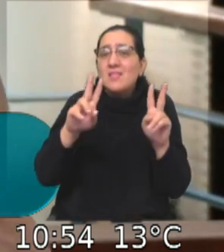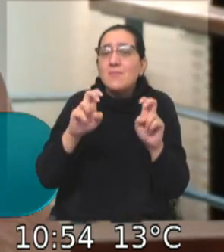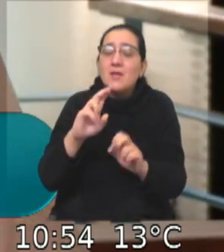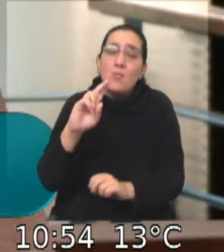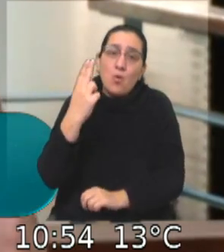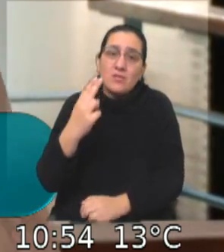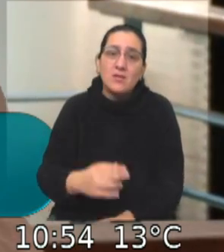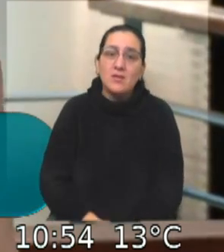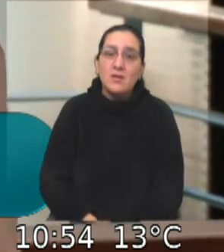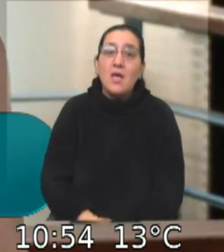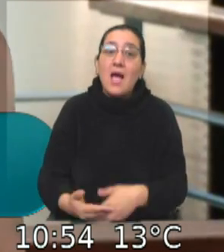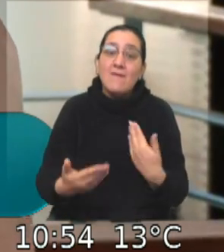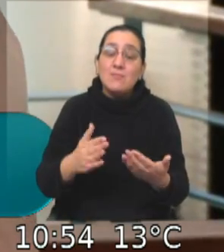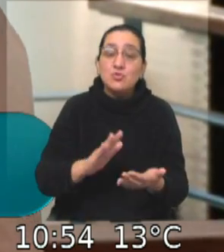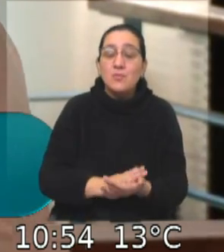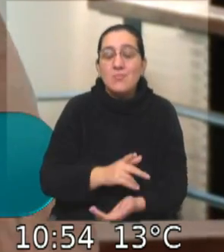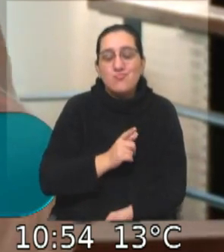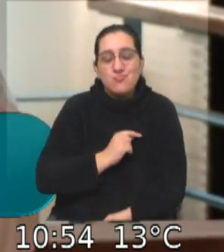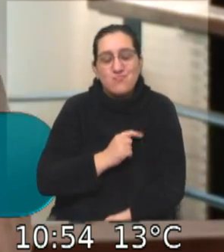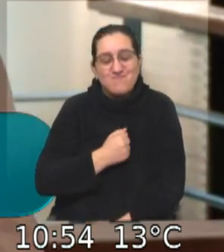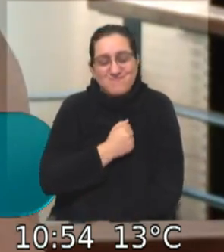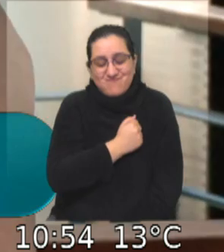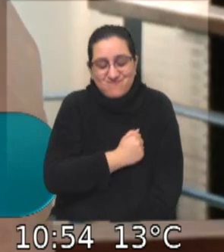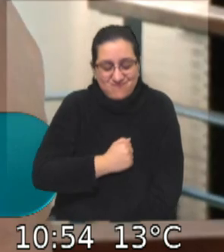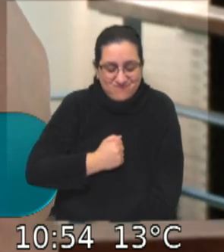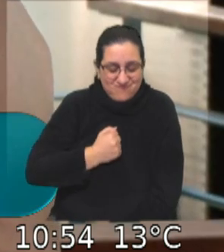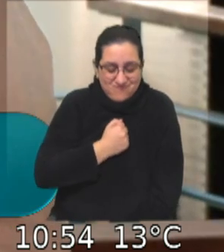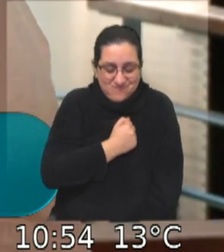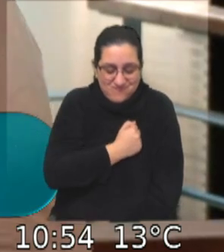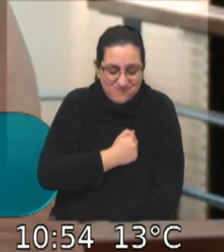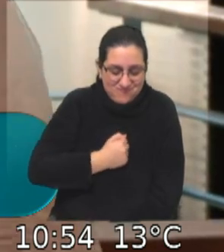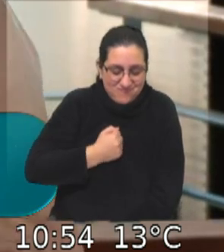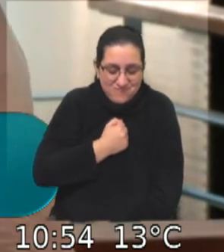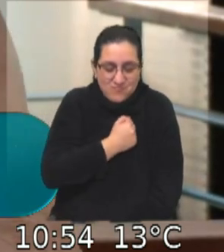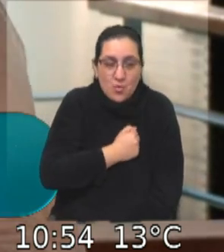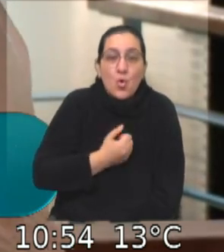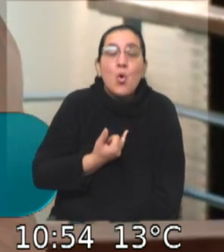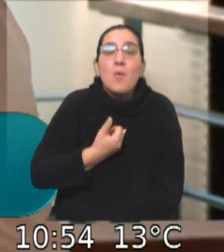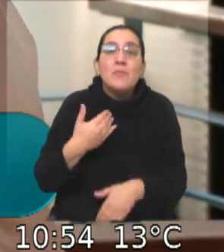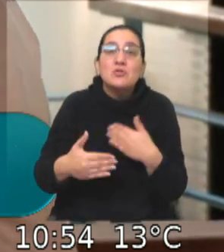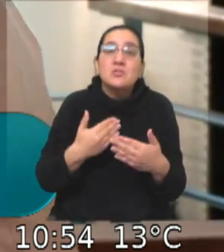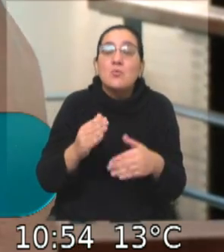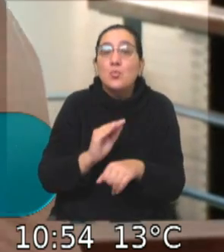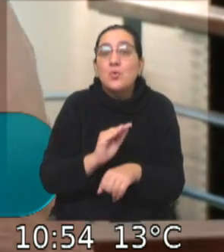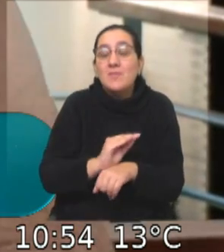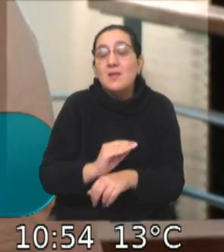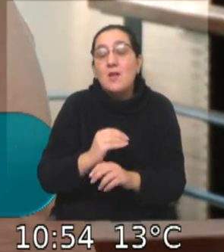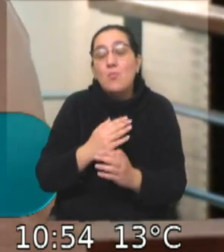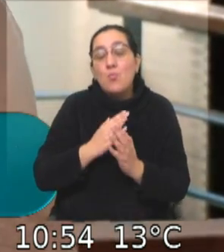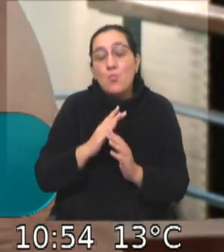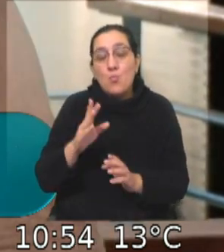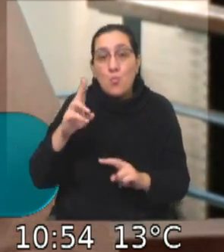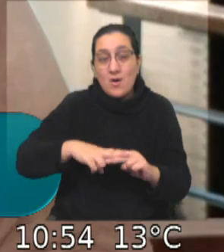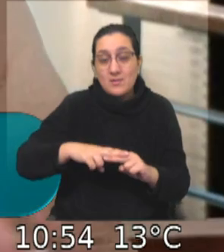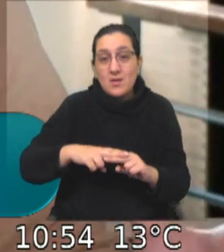también preguntamos sobre los dolores y los duelos, ¿no? Y sobre todo también en la muerte. Sobre todo cómo procesamos culturalmente la muerte, porque la muerte